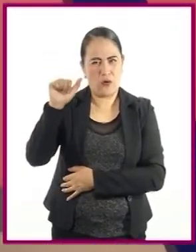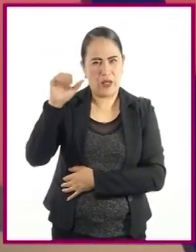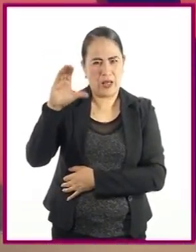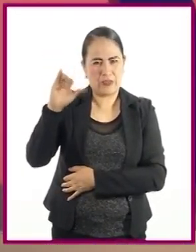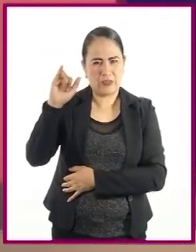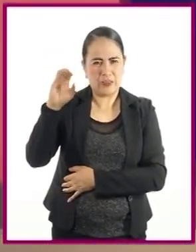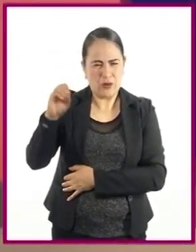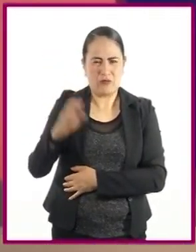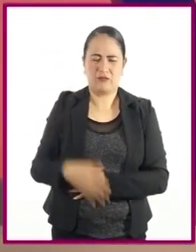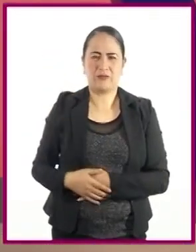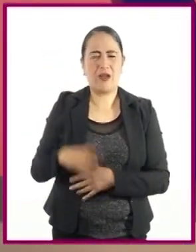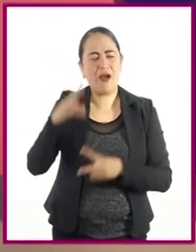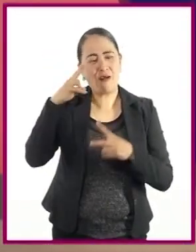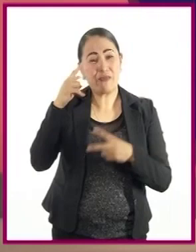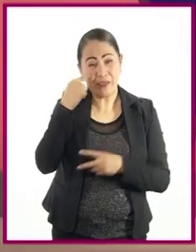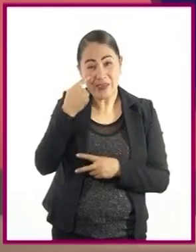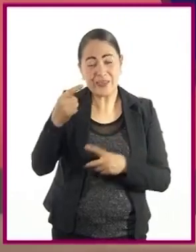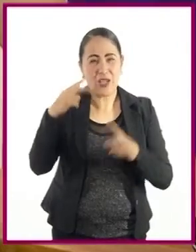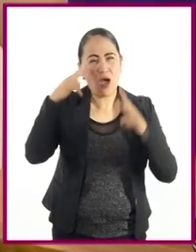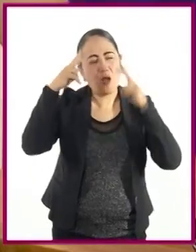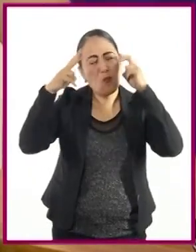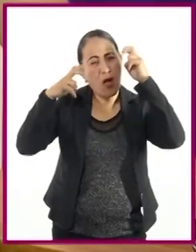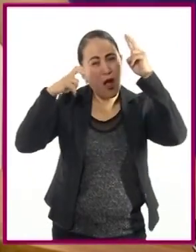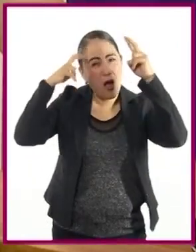puede volar tanto la imaginación.